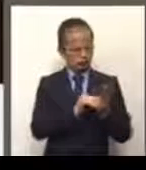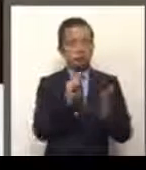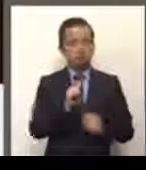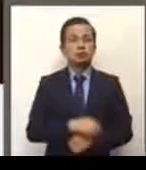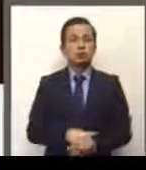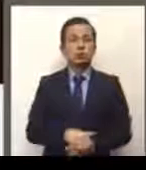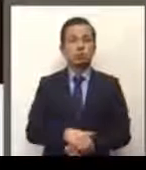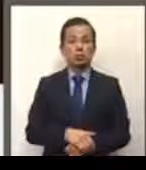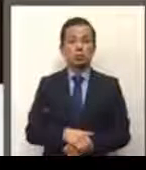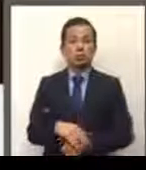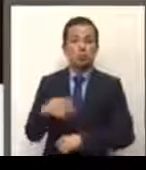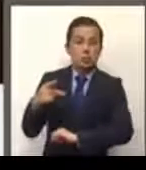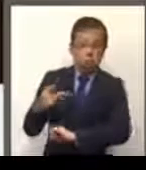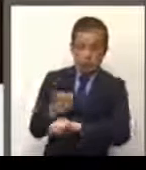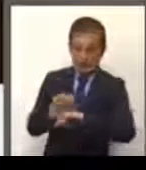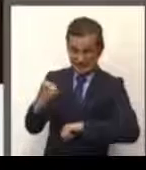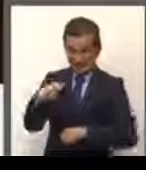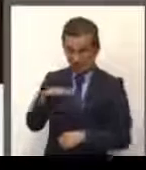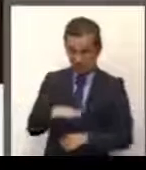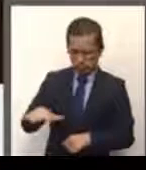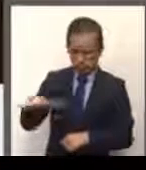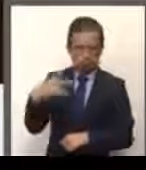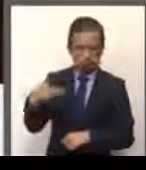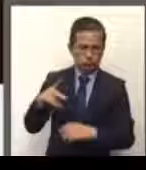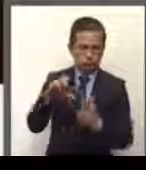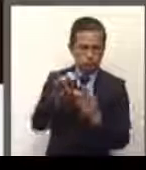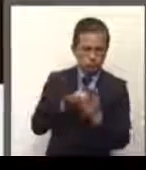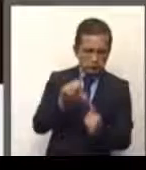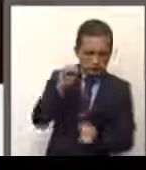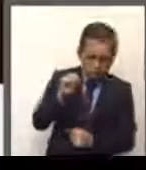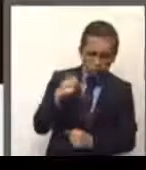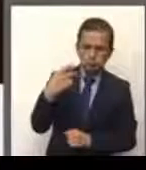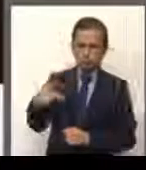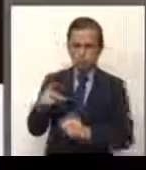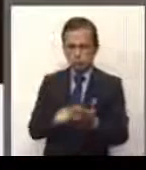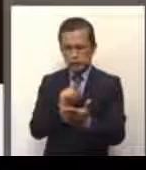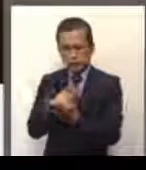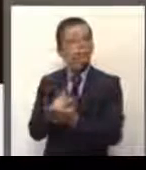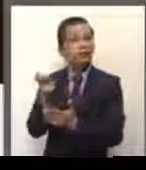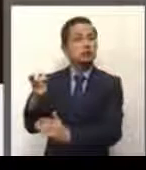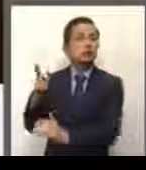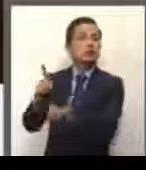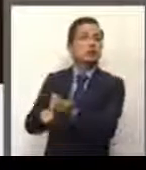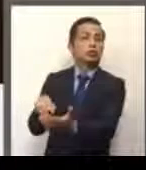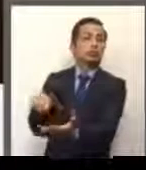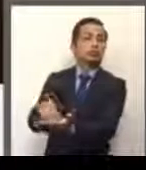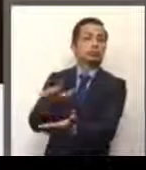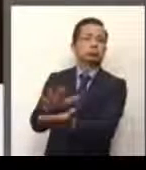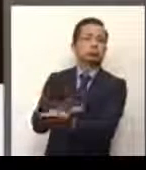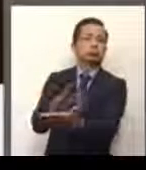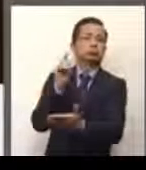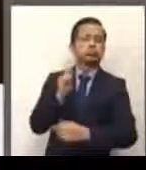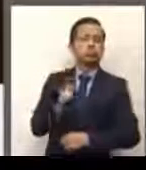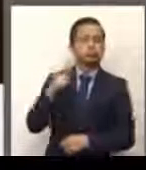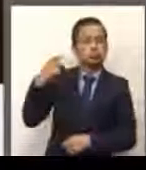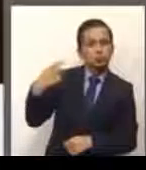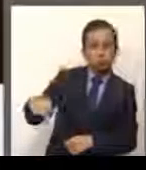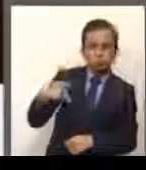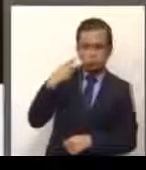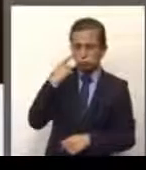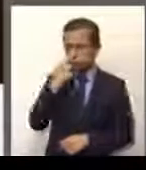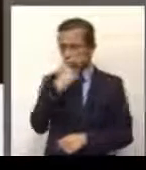y leyes de las entidades federativas establecerán las características de libre determinación